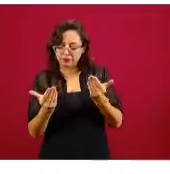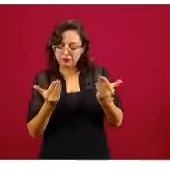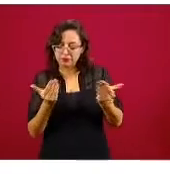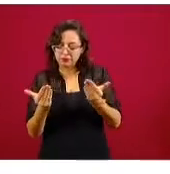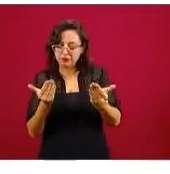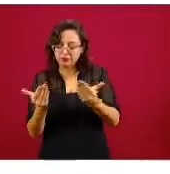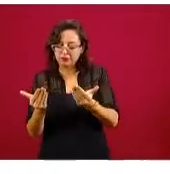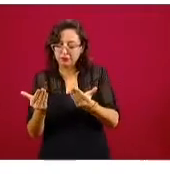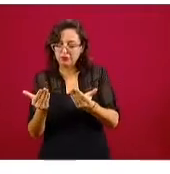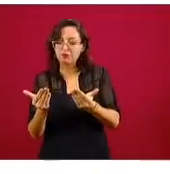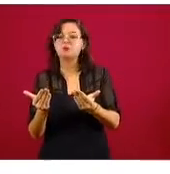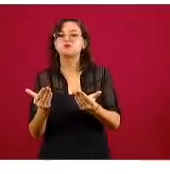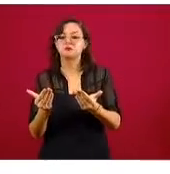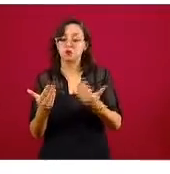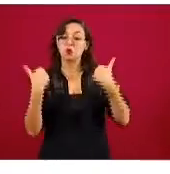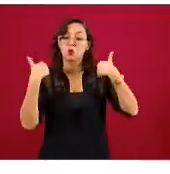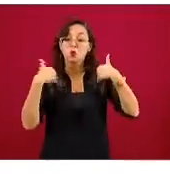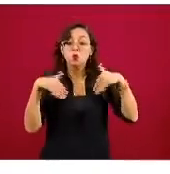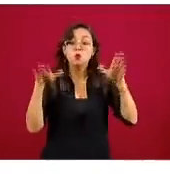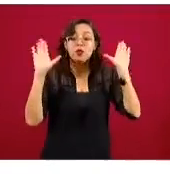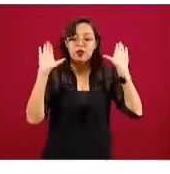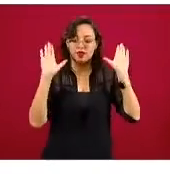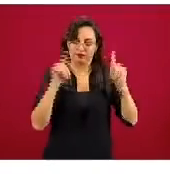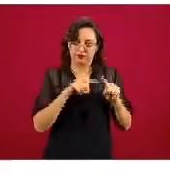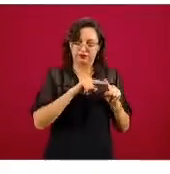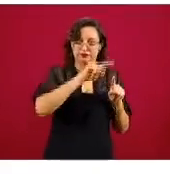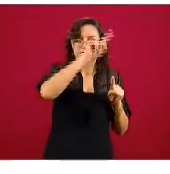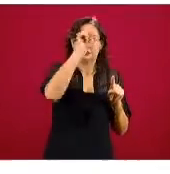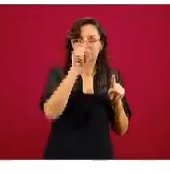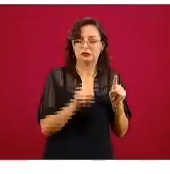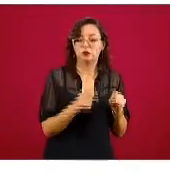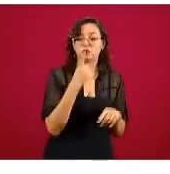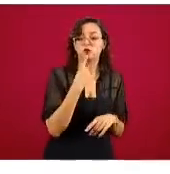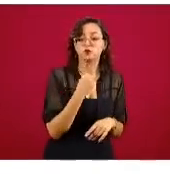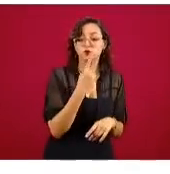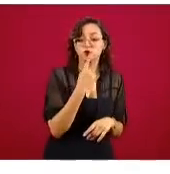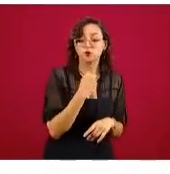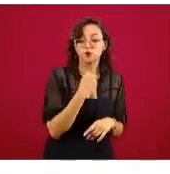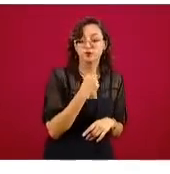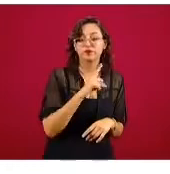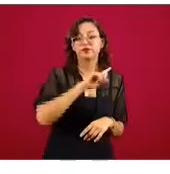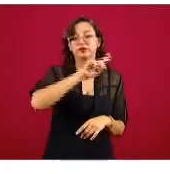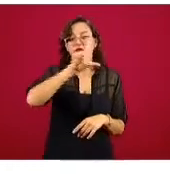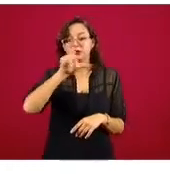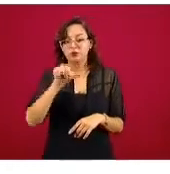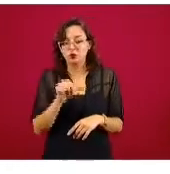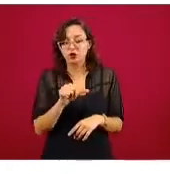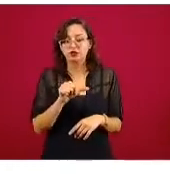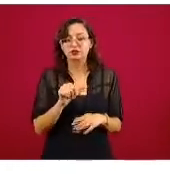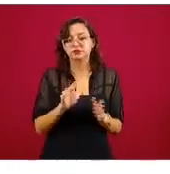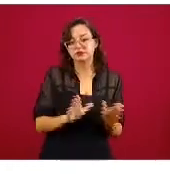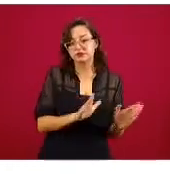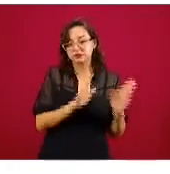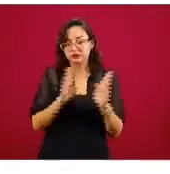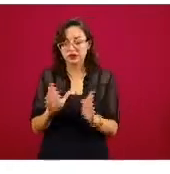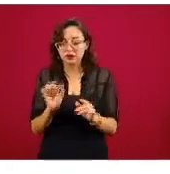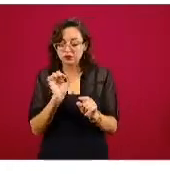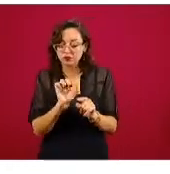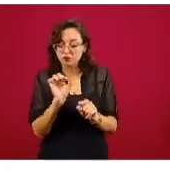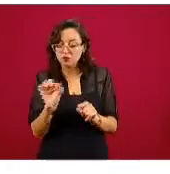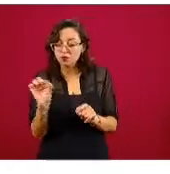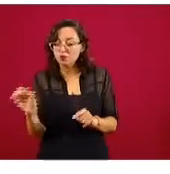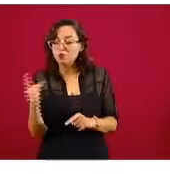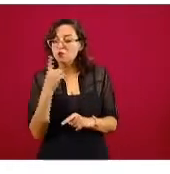puede construir lo que habría pasado. Después ven una serie de puntitos rojos que están a continuación. Son